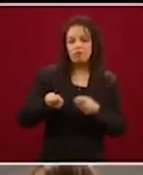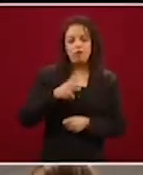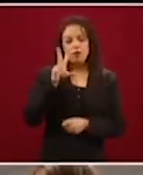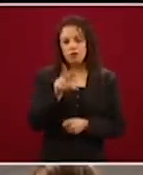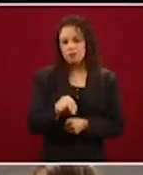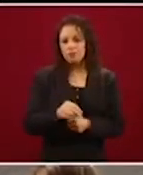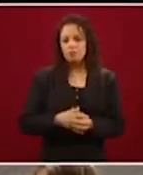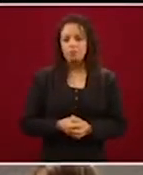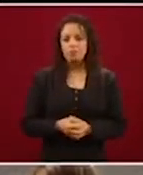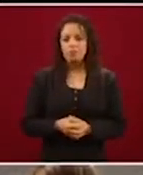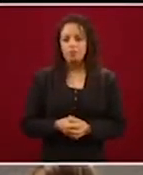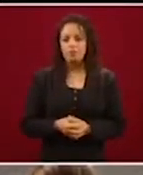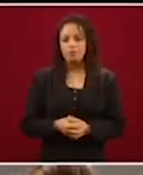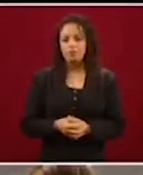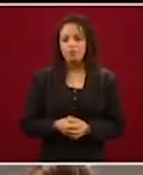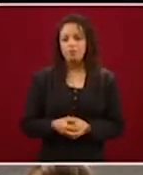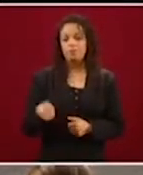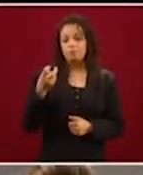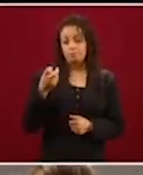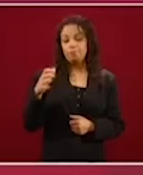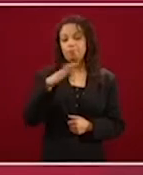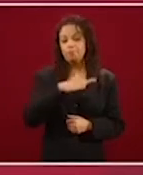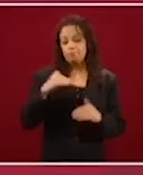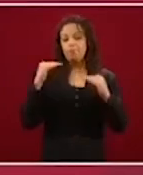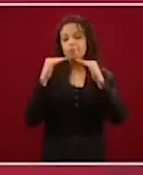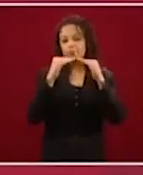Es un ejercicio democrático.